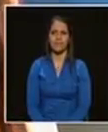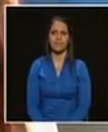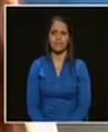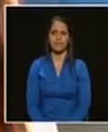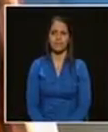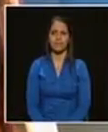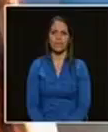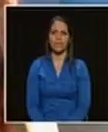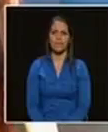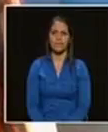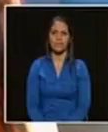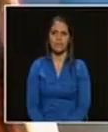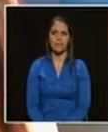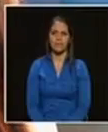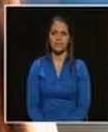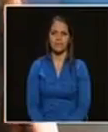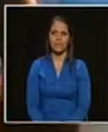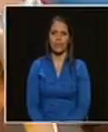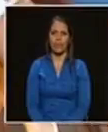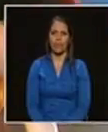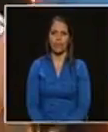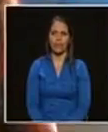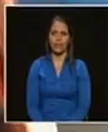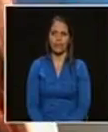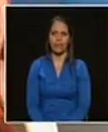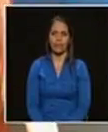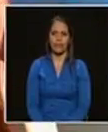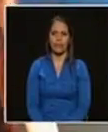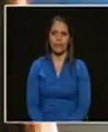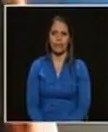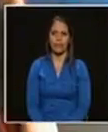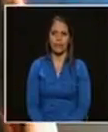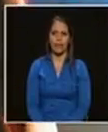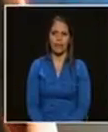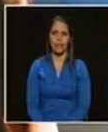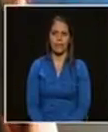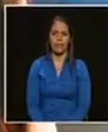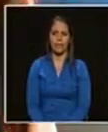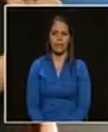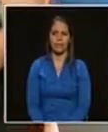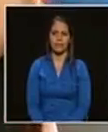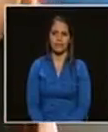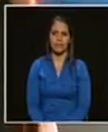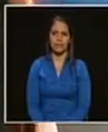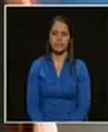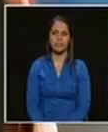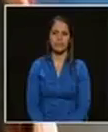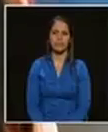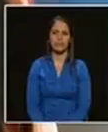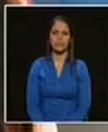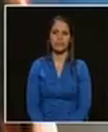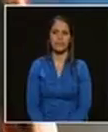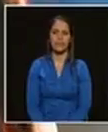Y yo hice una bolita de plastilina y me la metí al oído y se me fue hacia adentro de la membrana timpánica y pues obviamente me llevaron